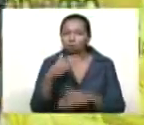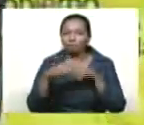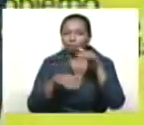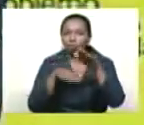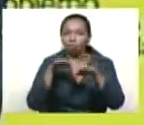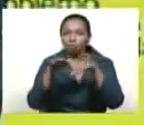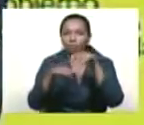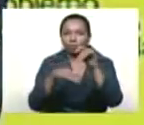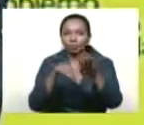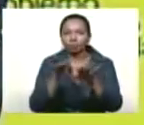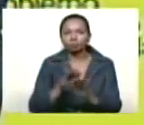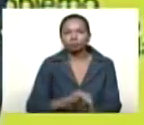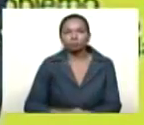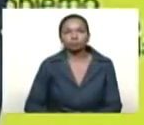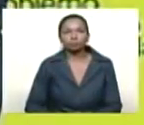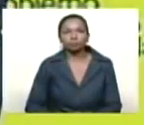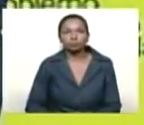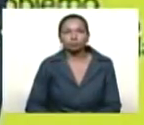paso,